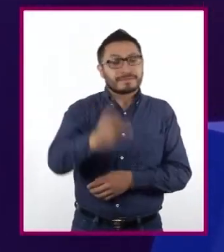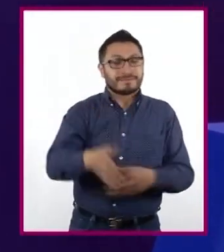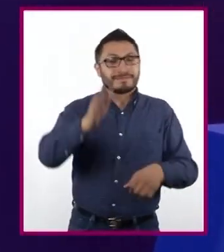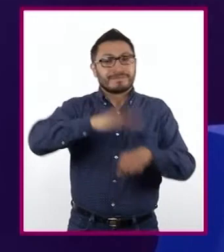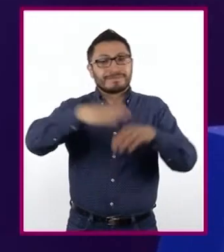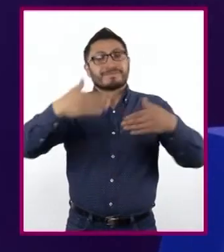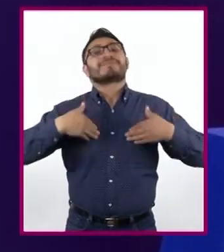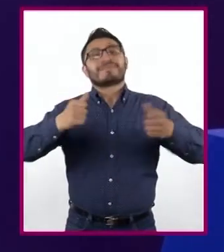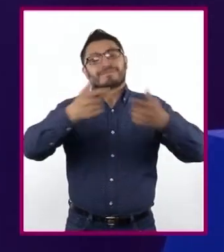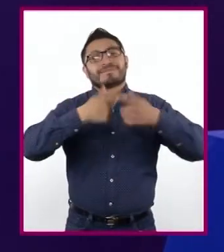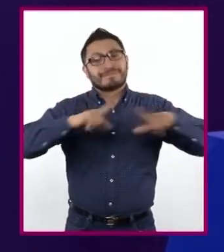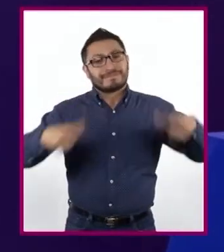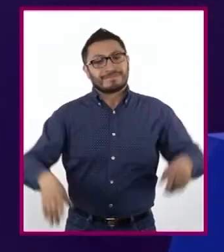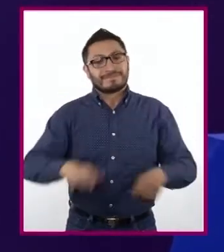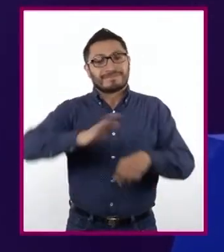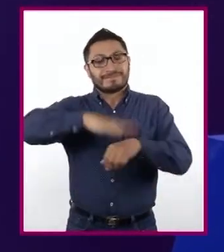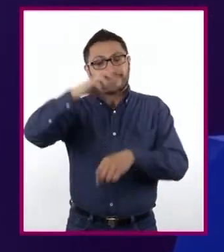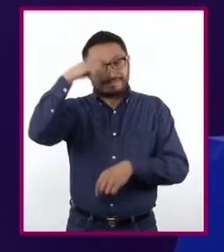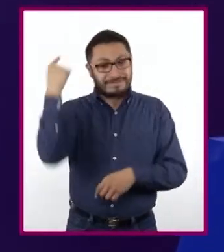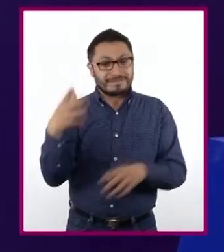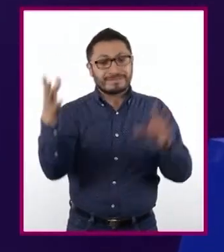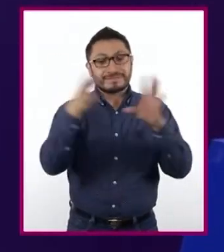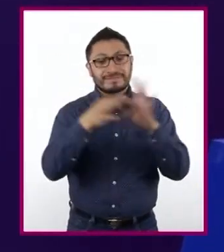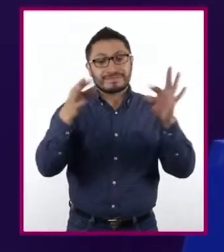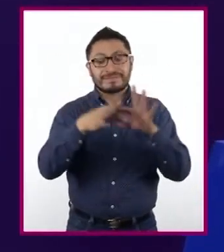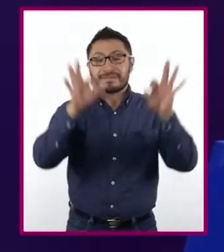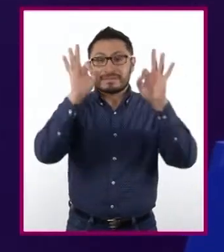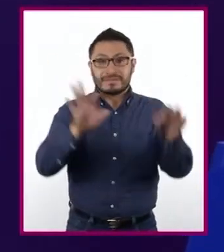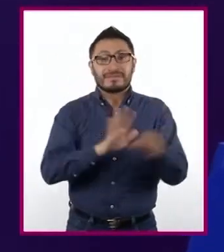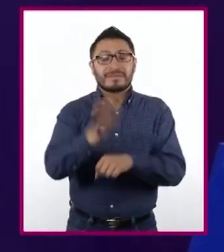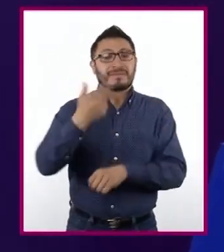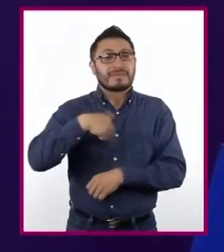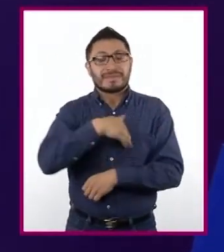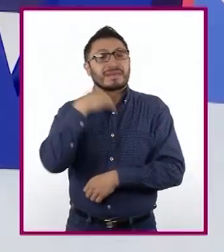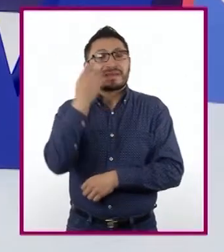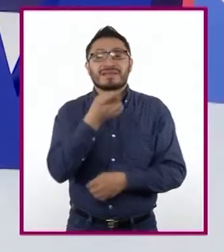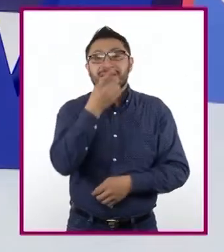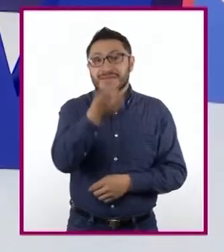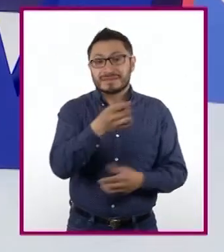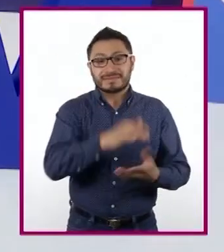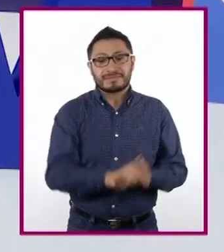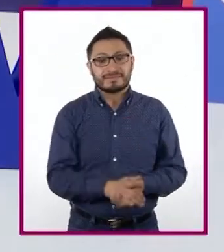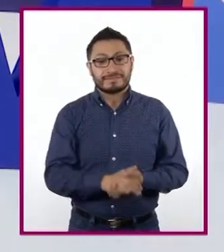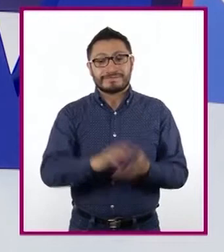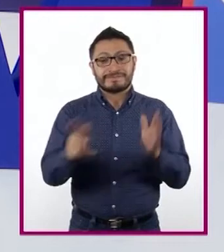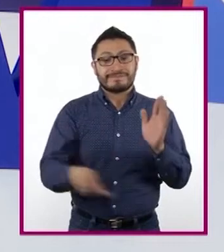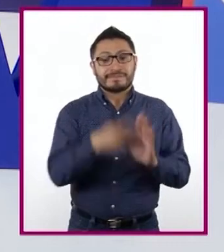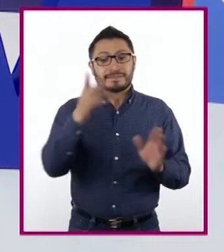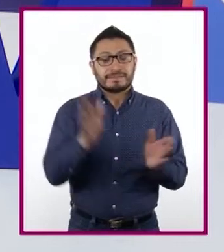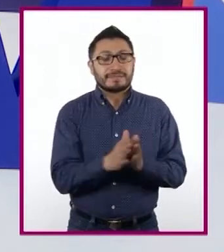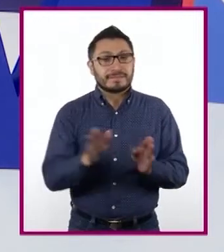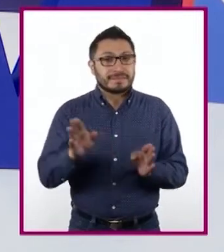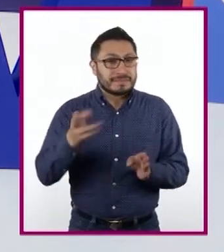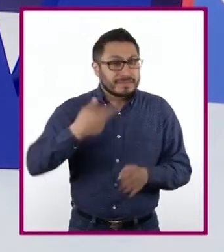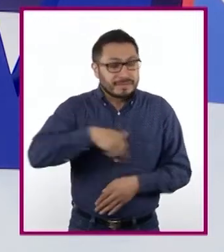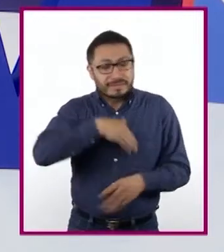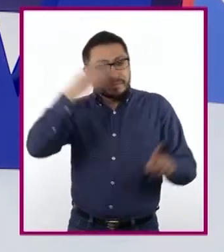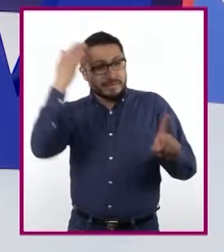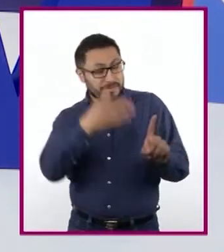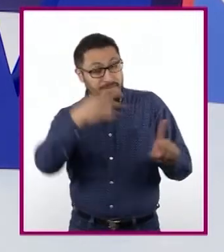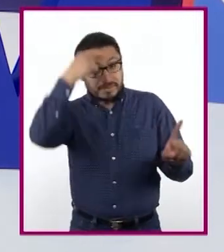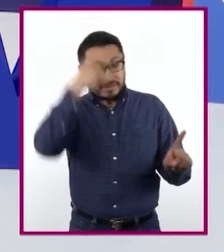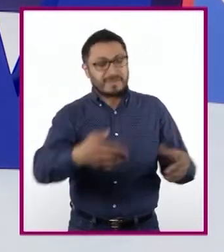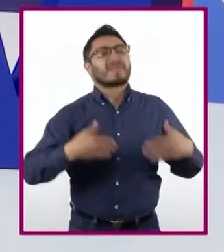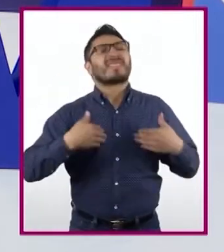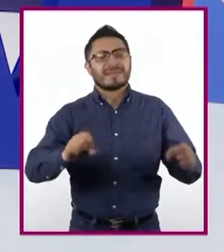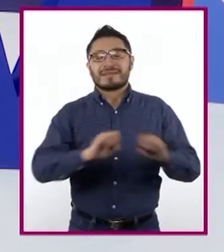nuestra gramática, será más fácil expresar correctamente lo que queremos decir. Retomando nuestro propósito y para